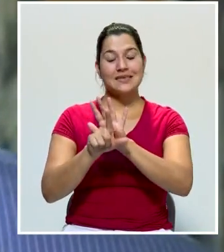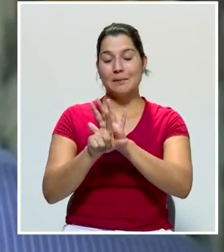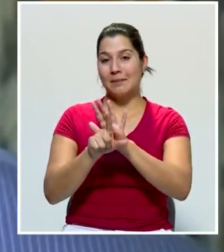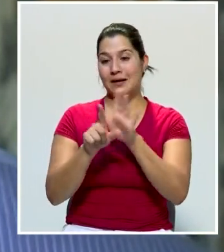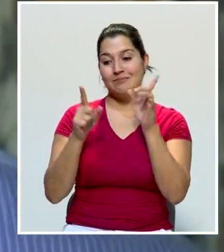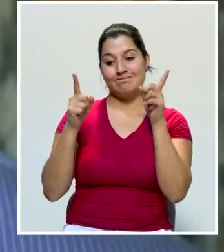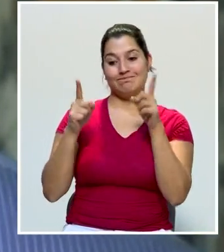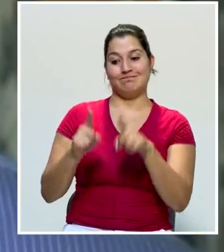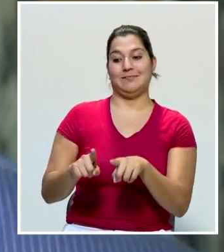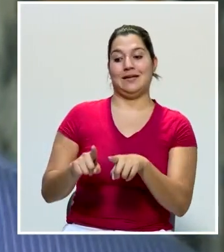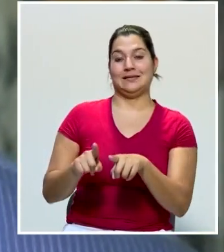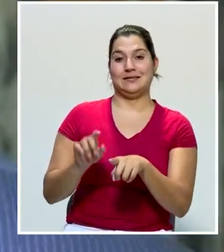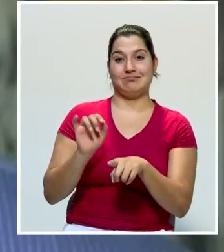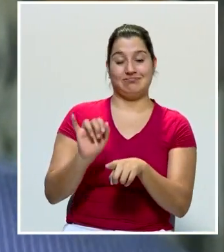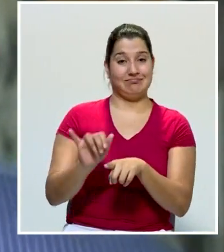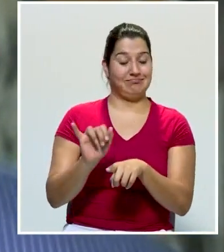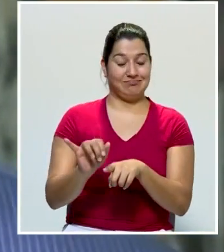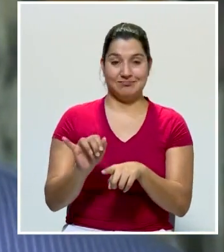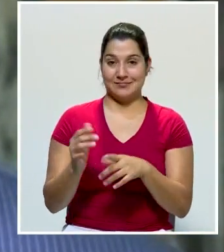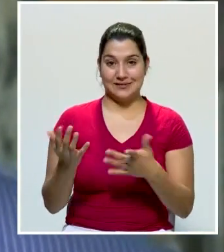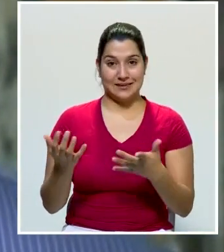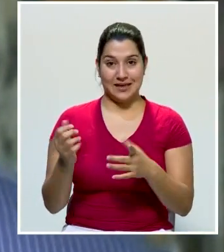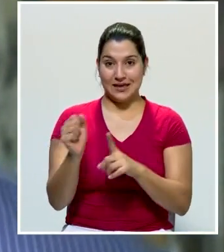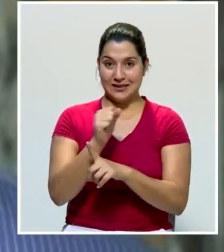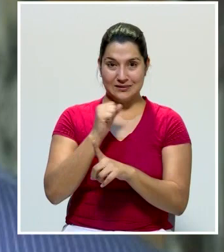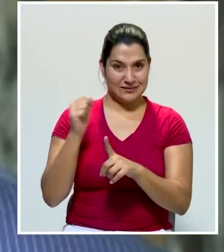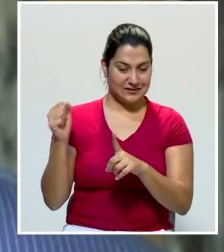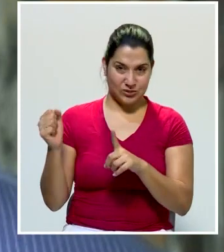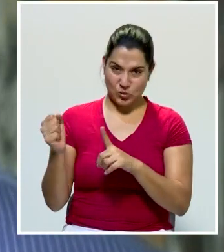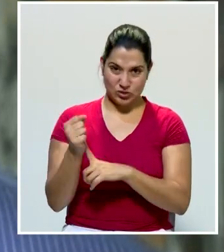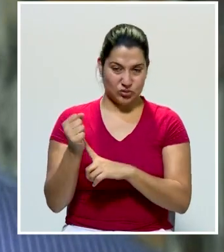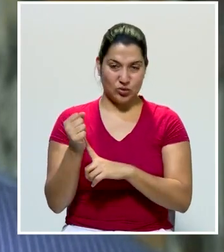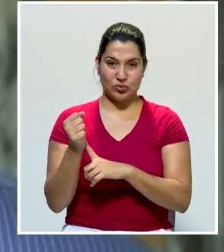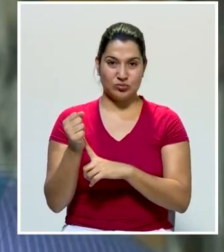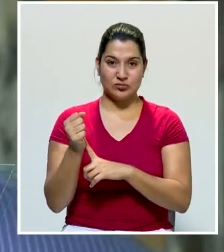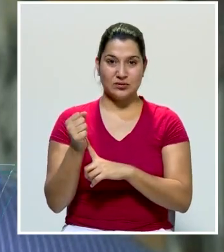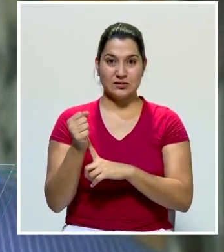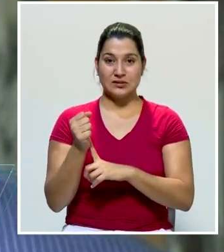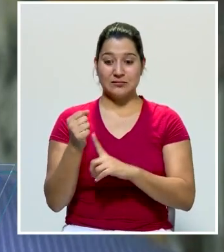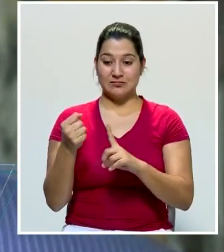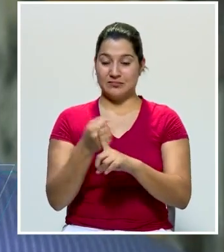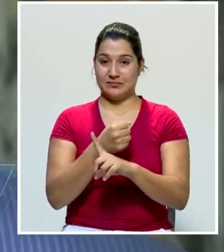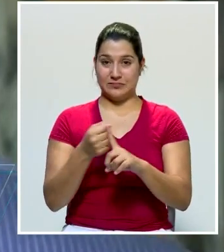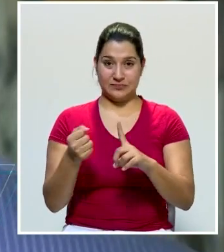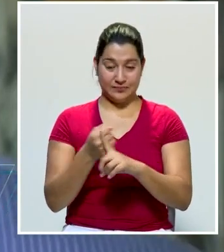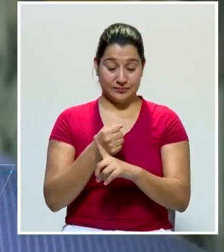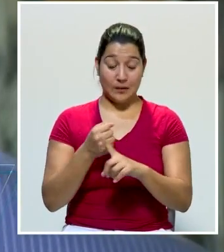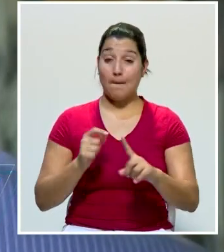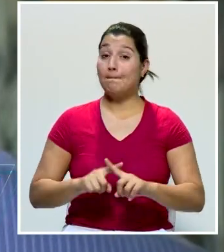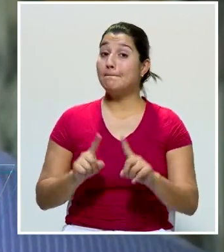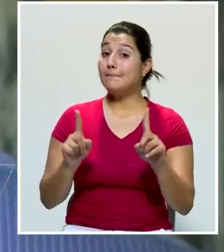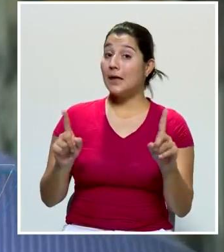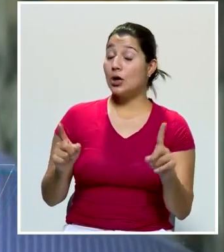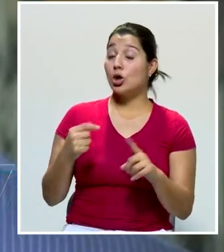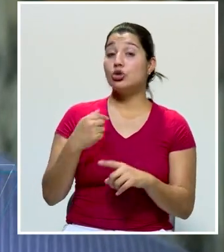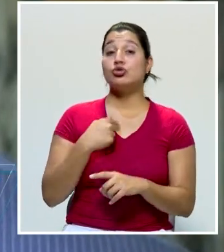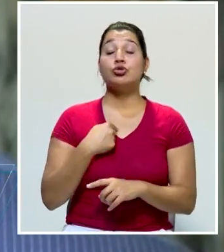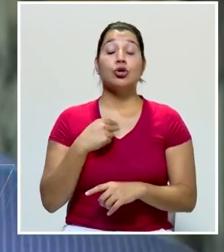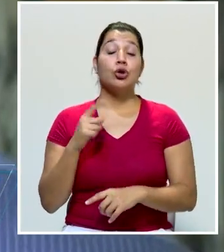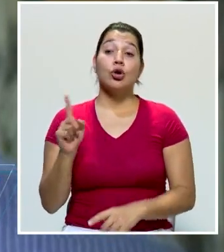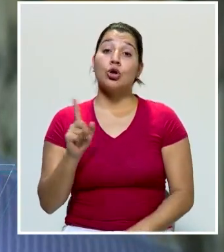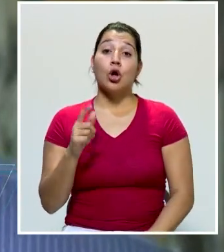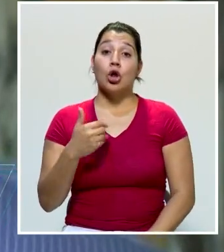vea inmiscuido en asuntos de esa naturaleza, pero yo no